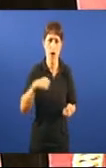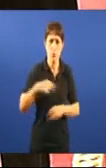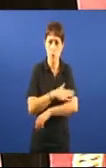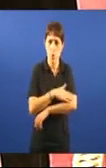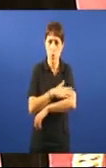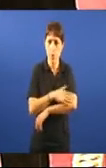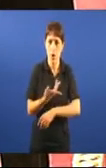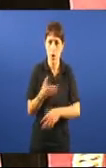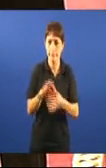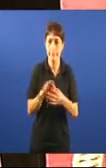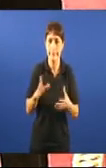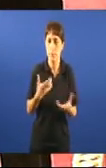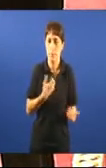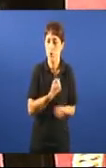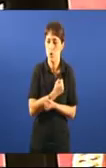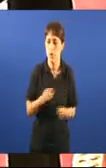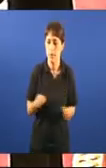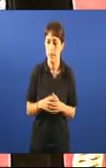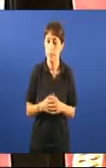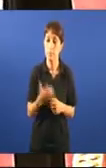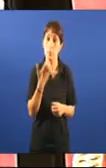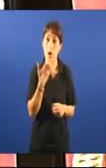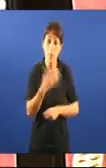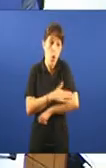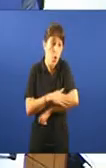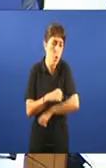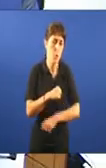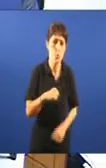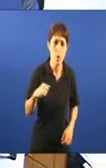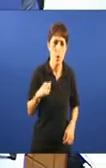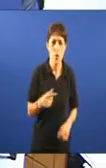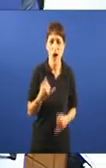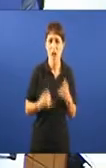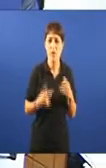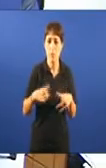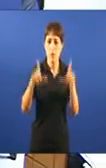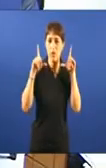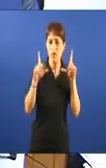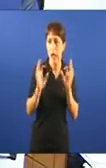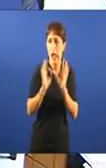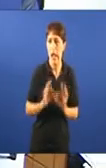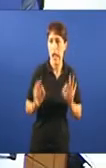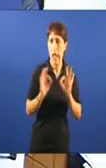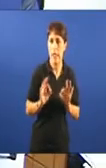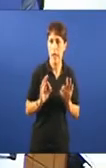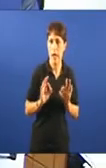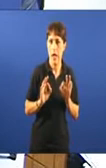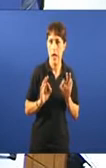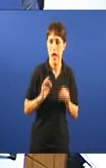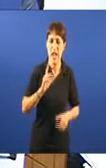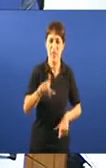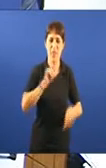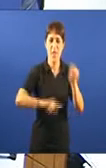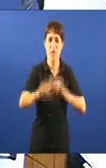un poder político propio, non pintas nada. Outros deciden por ti. Resúmeo